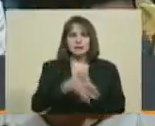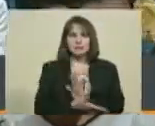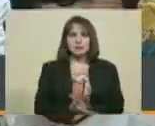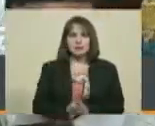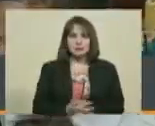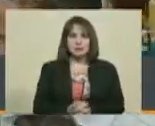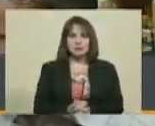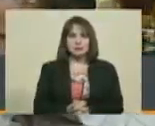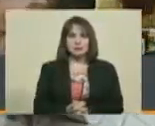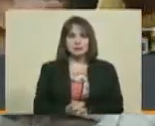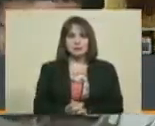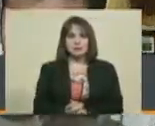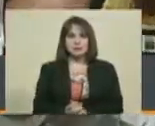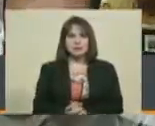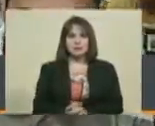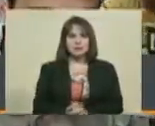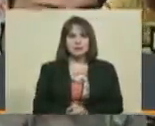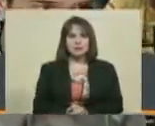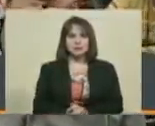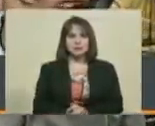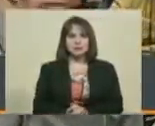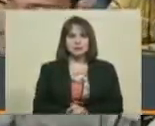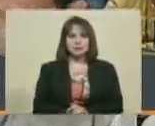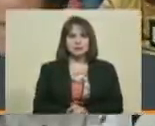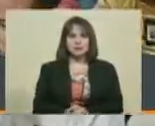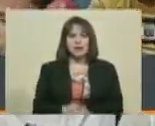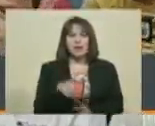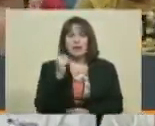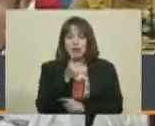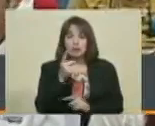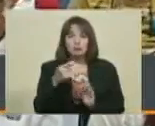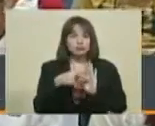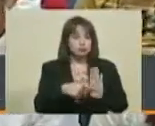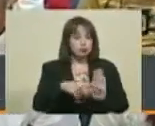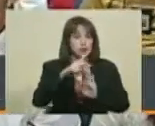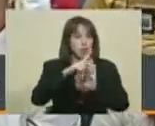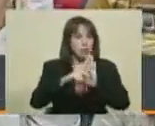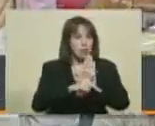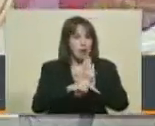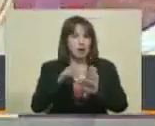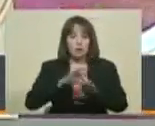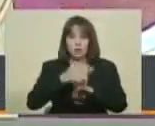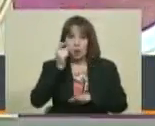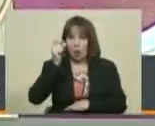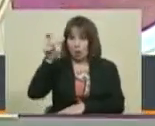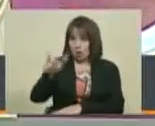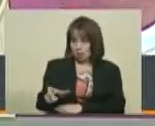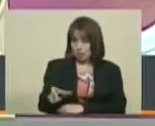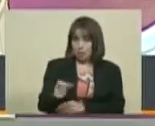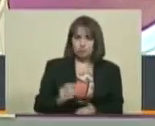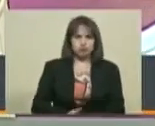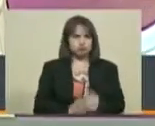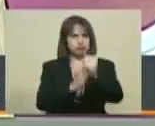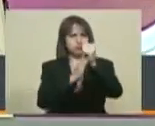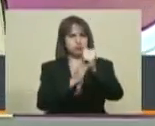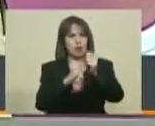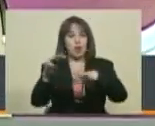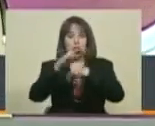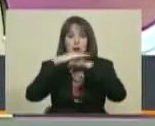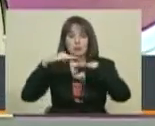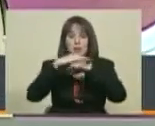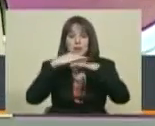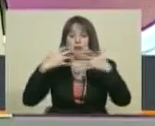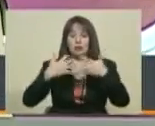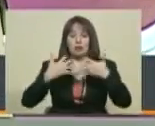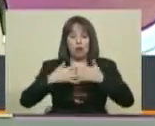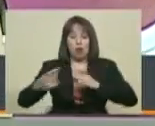Pero Alí tiene que involucrarse en todos estos planes. Porque Alí le tocó dirigir, conducir el Ministerio de la